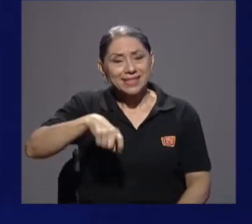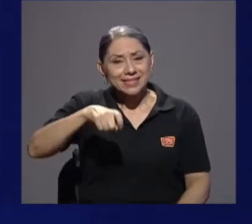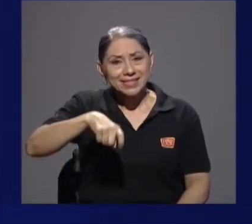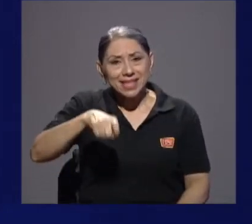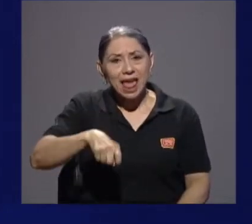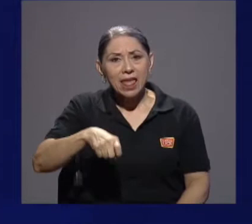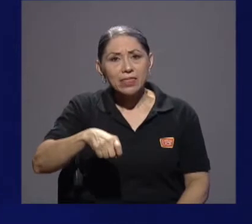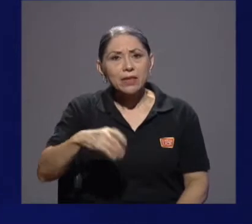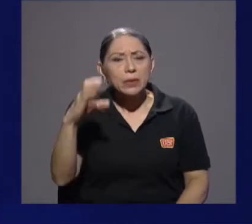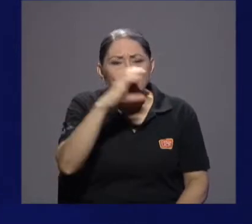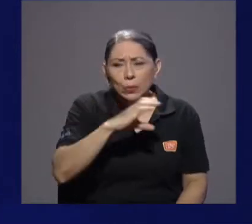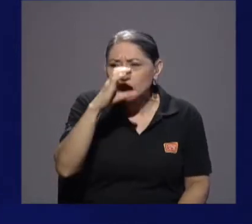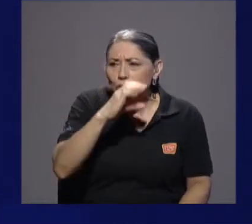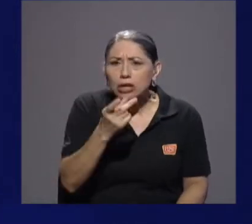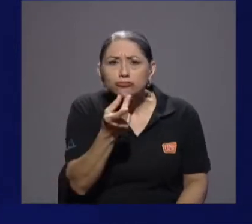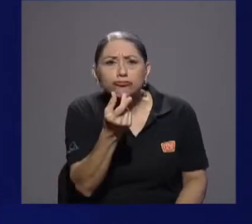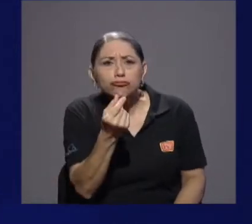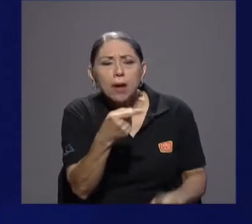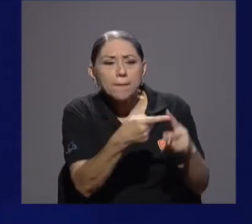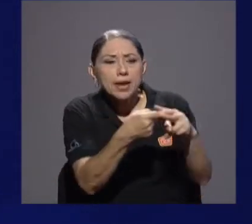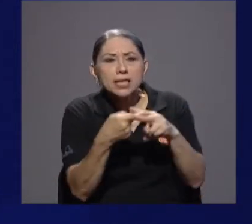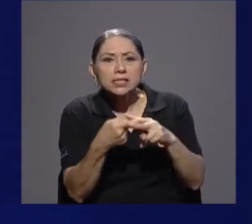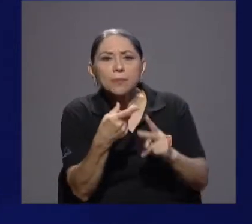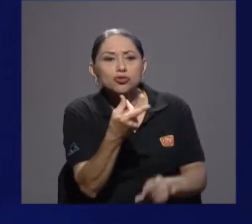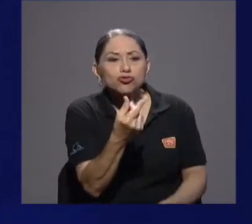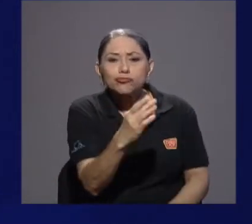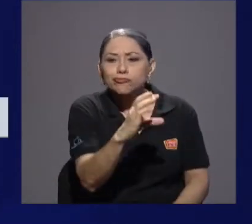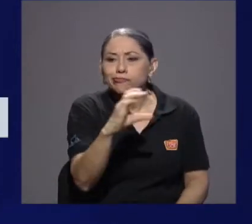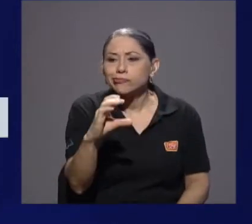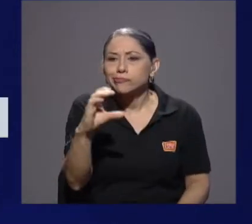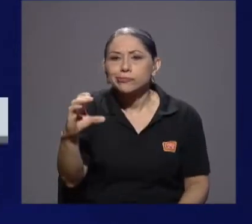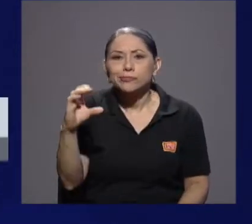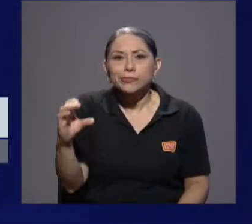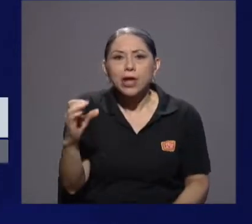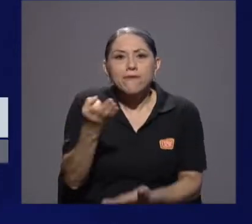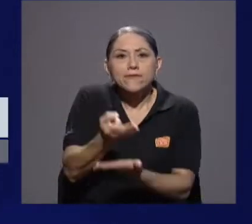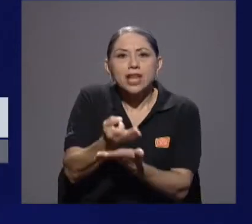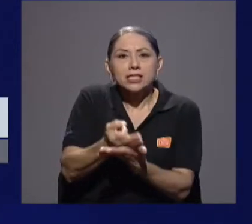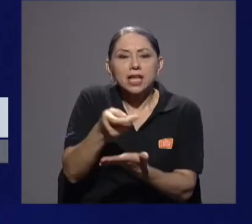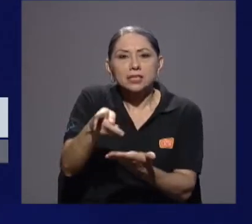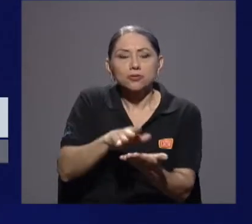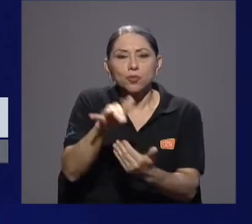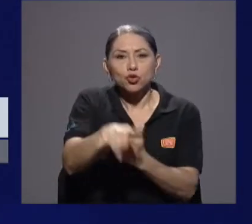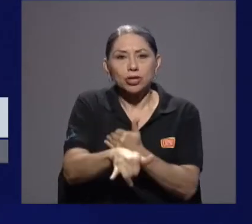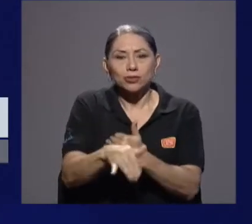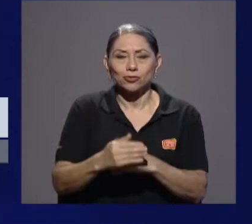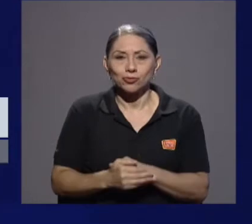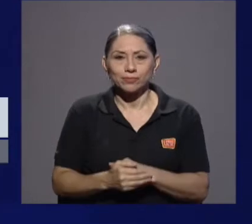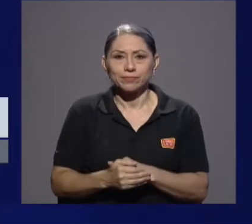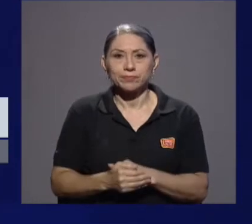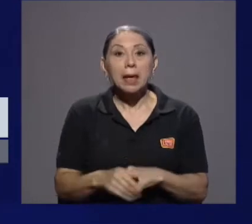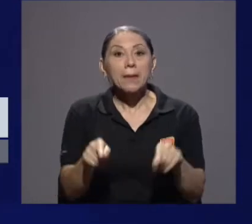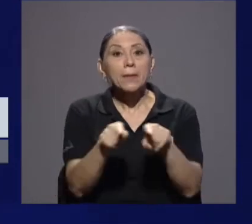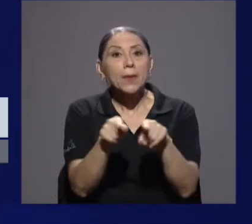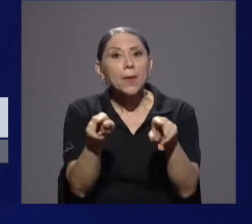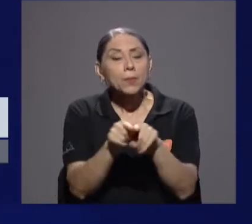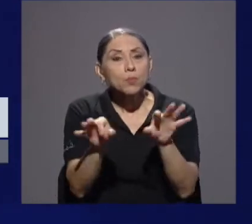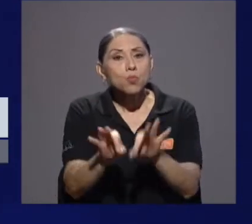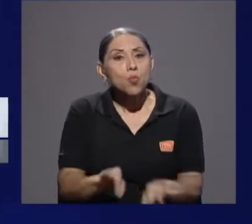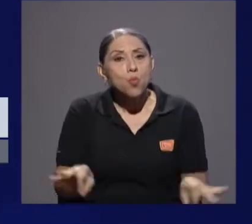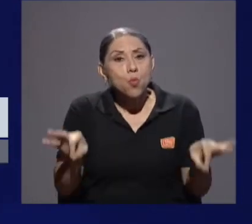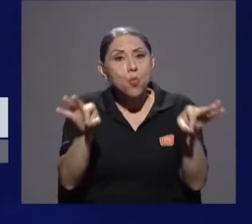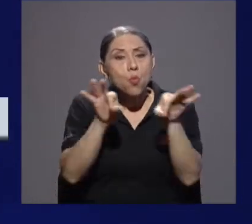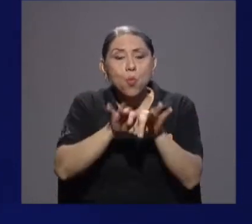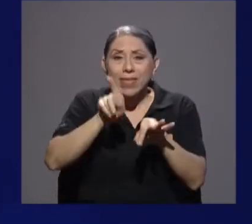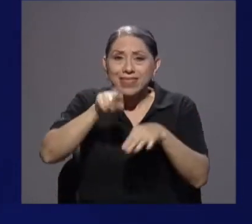de conseguir préstamos o recursos presupuestarios para financiar estos proyectos y aquí algo muy importante, hacer